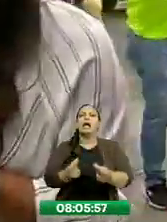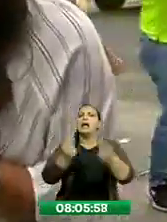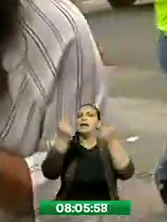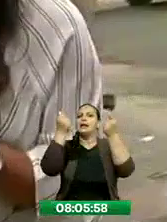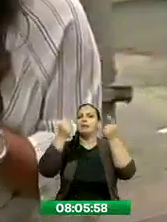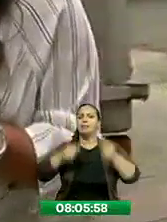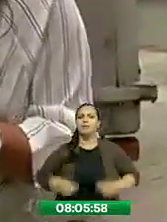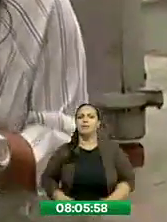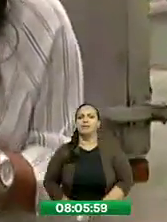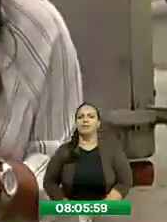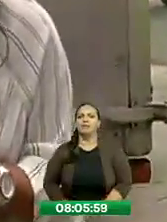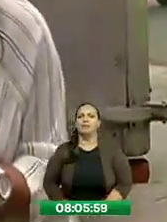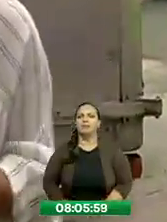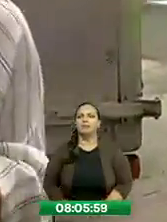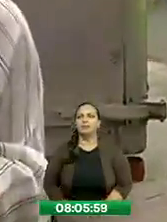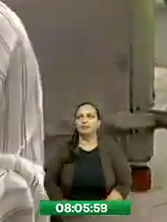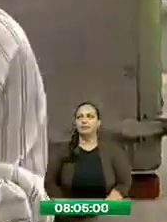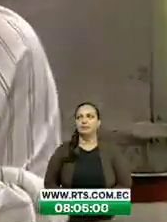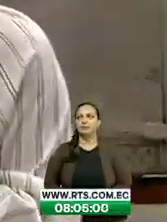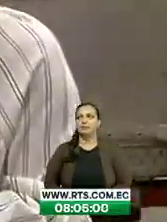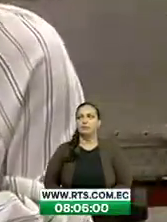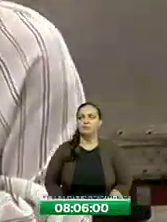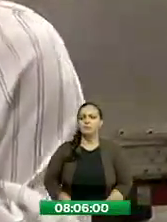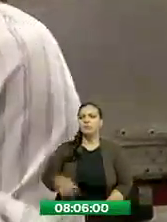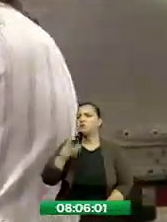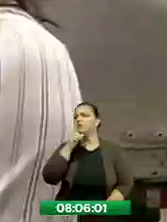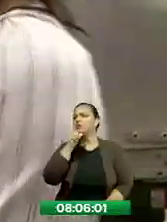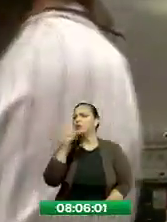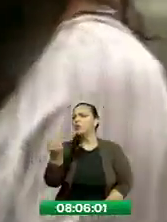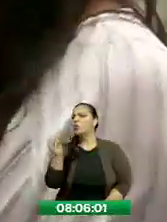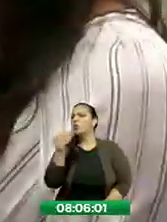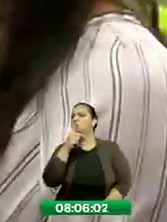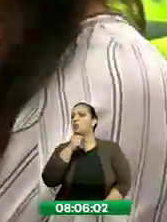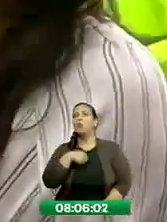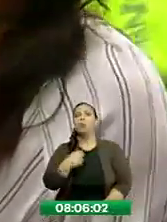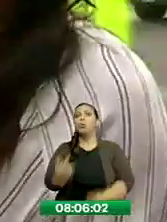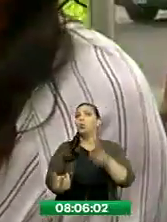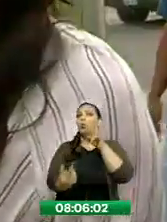habitantes es que no sería del sector, que la persona que falleció, que ya está